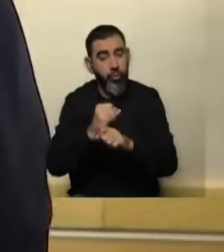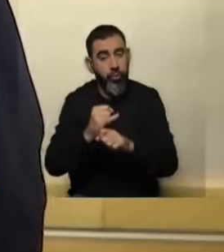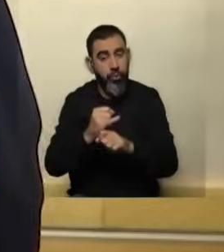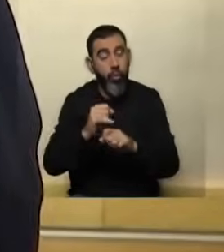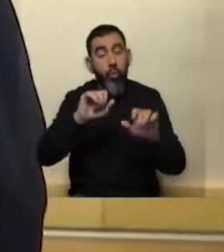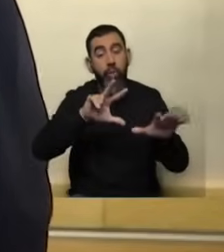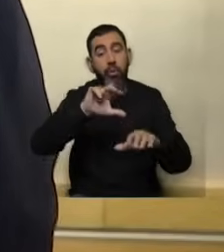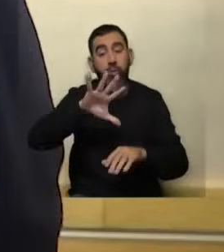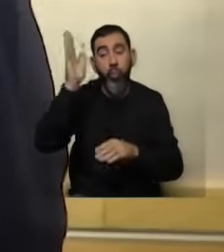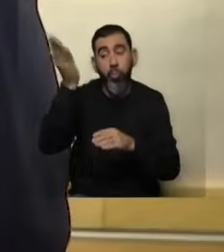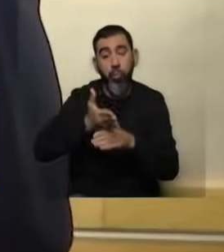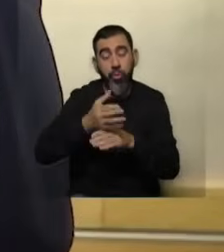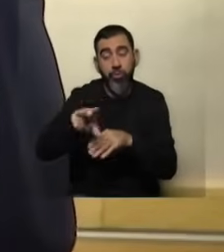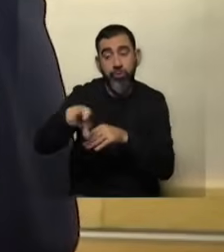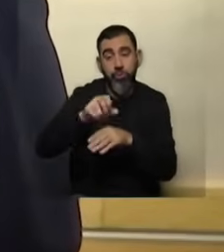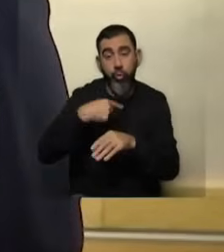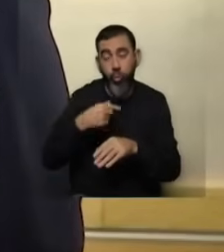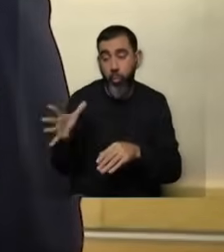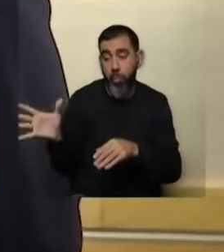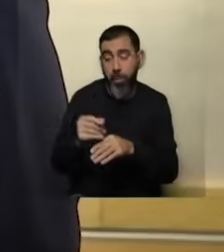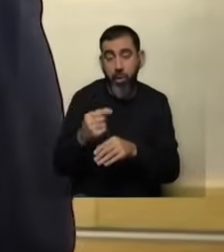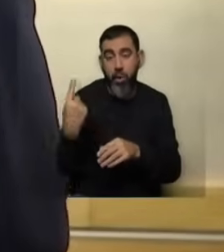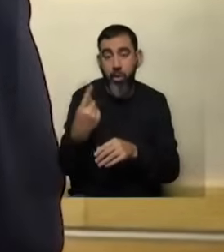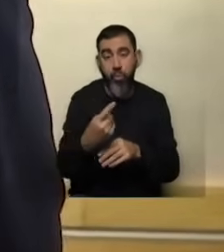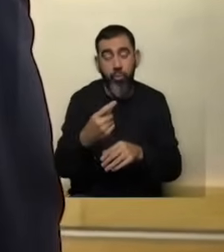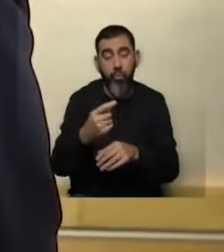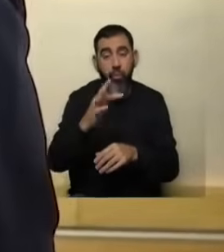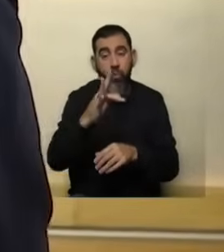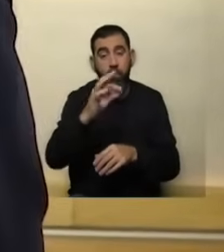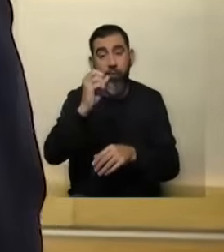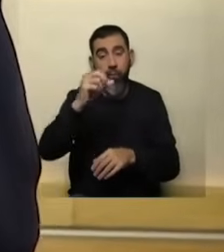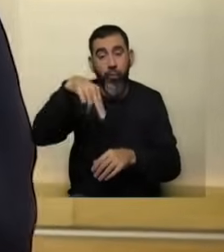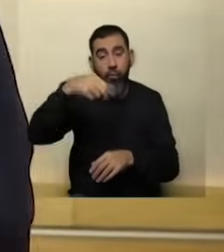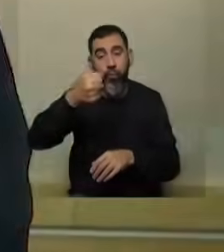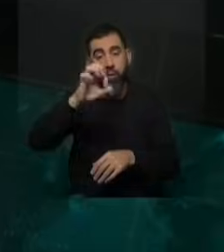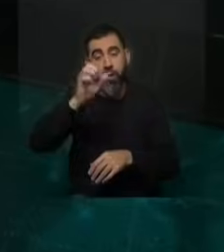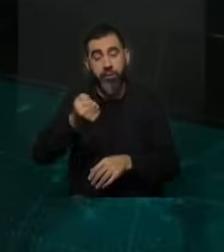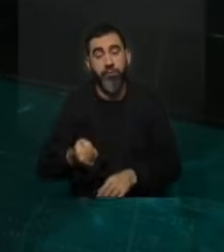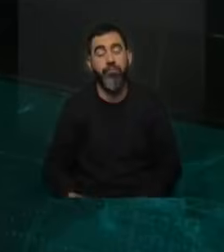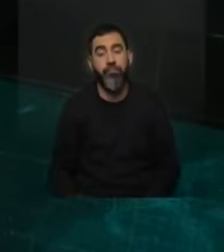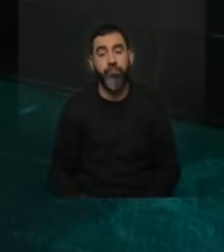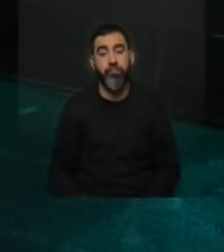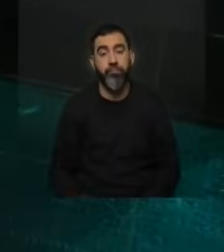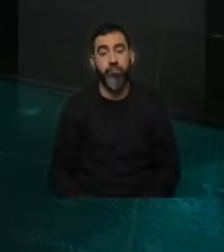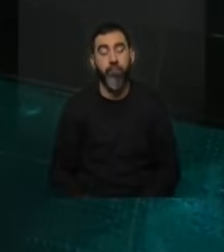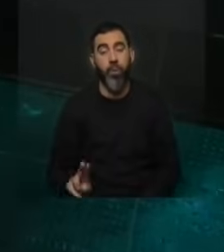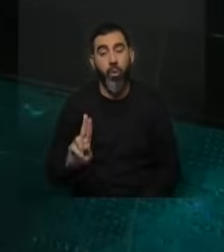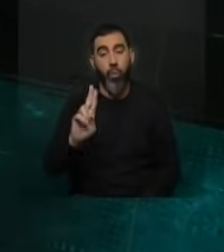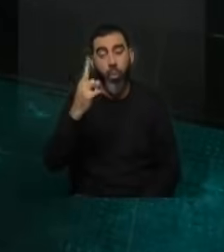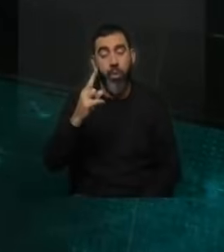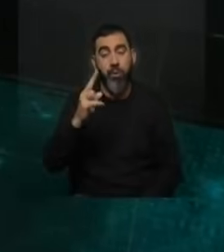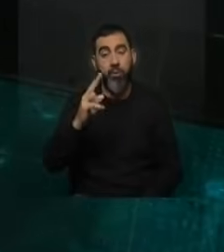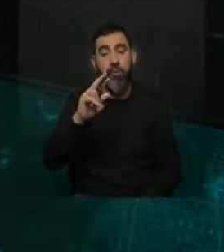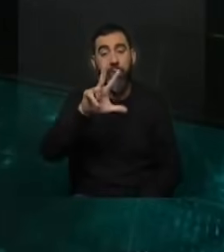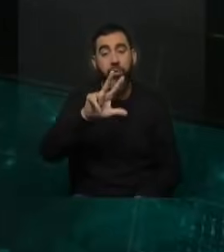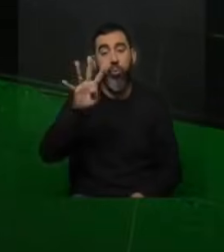el 85 de lo que pagamos todos los uruguayos a través del fondo Nacional de salud en Uruguay hay